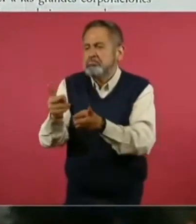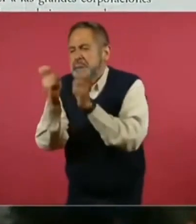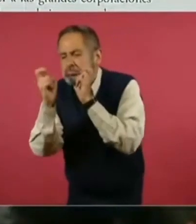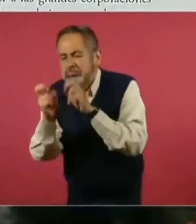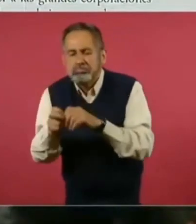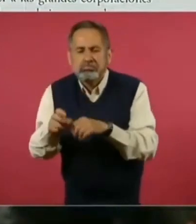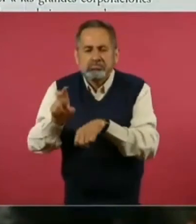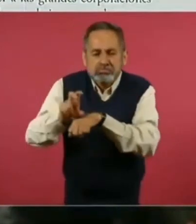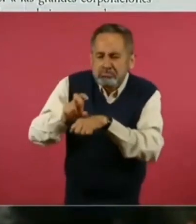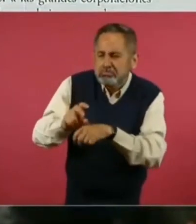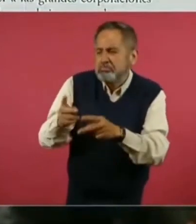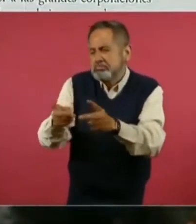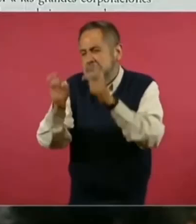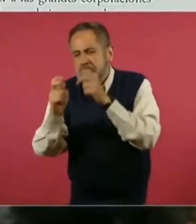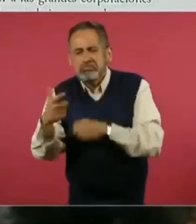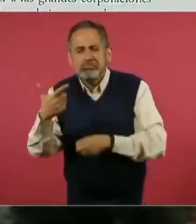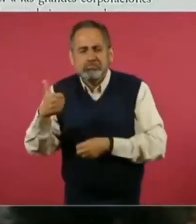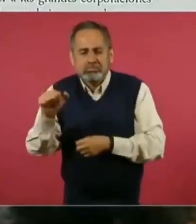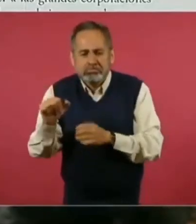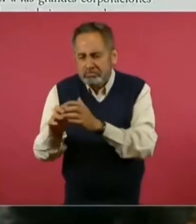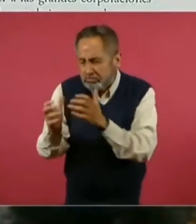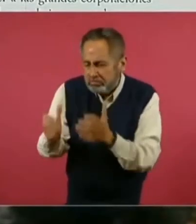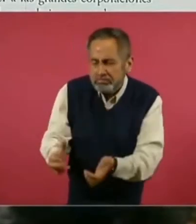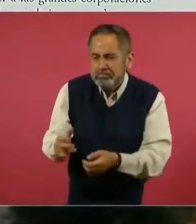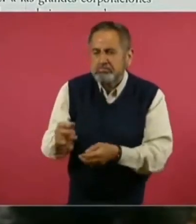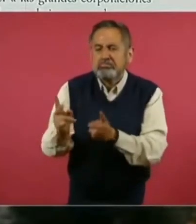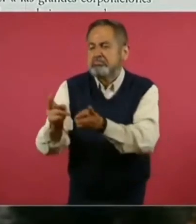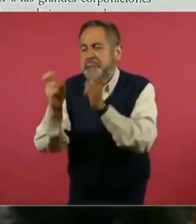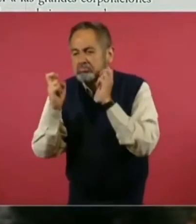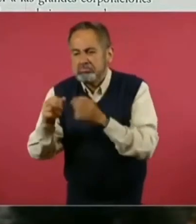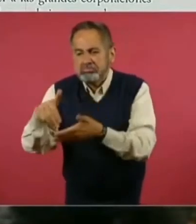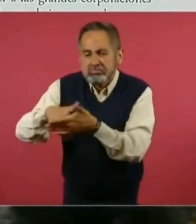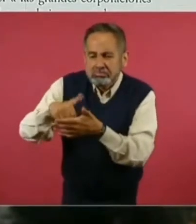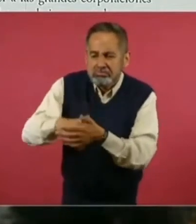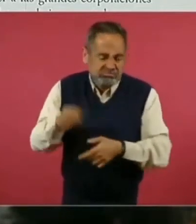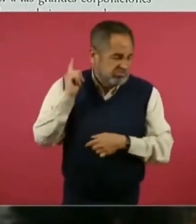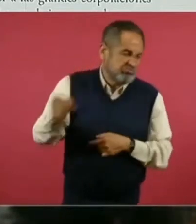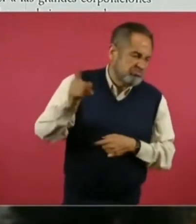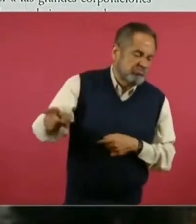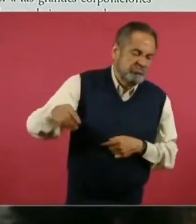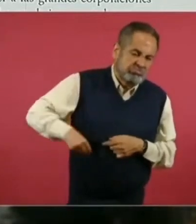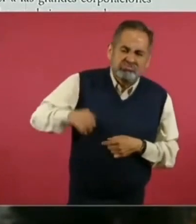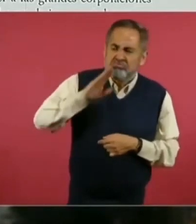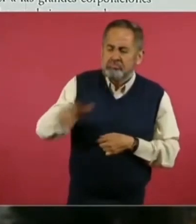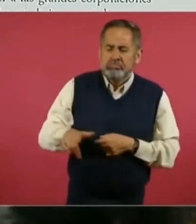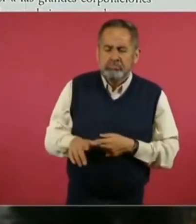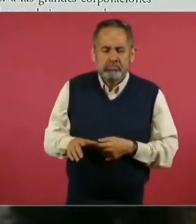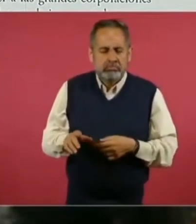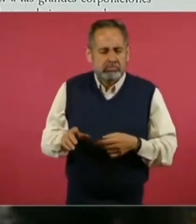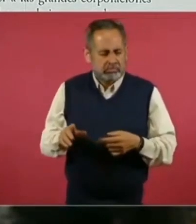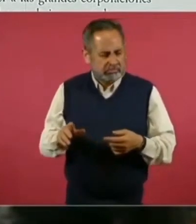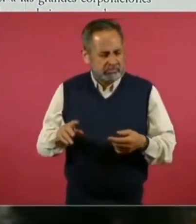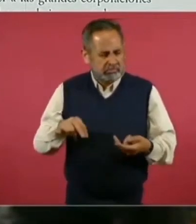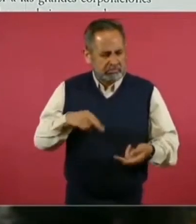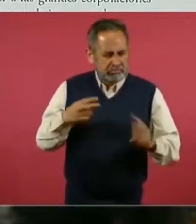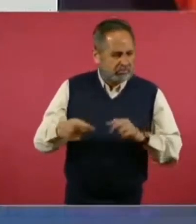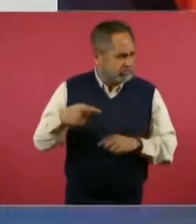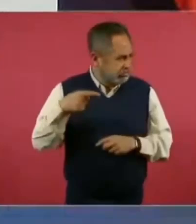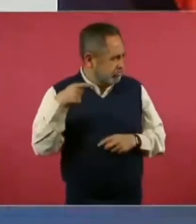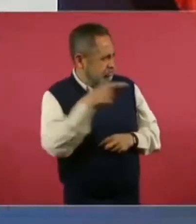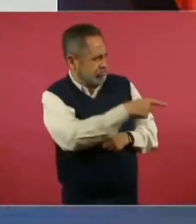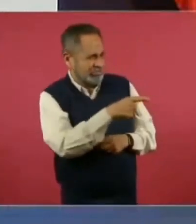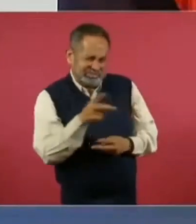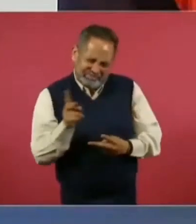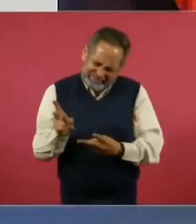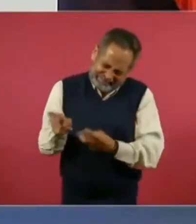robaba un cilindro de gas que se robaba una bolsa en el mercado y los grandes ladrones